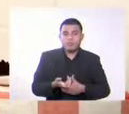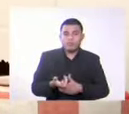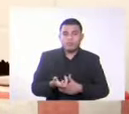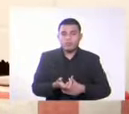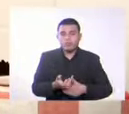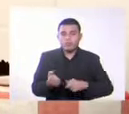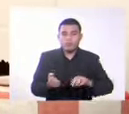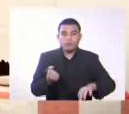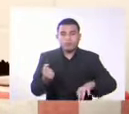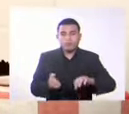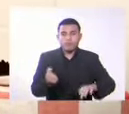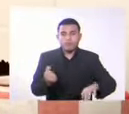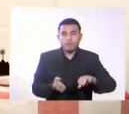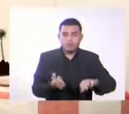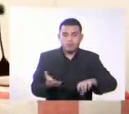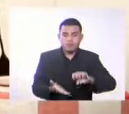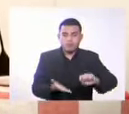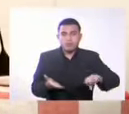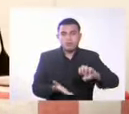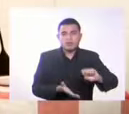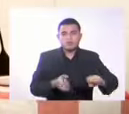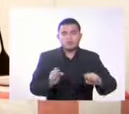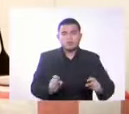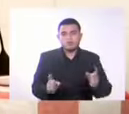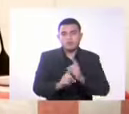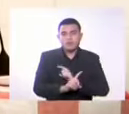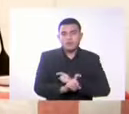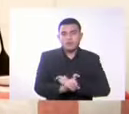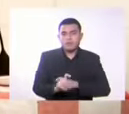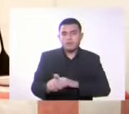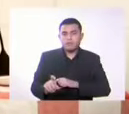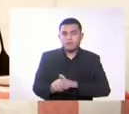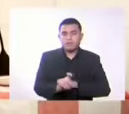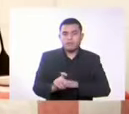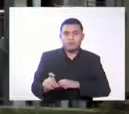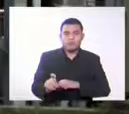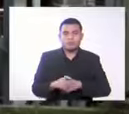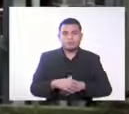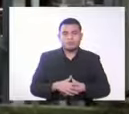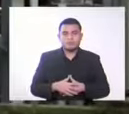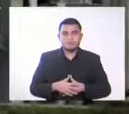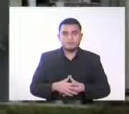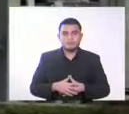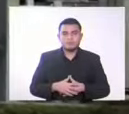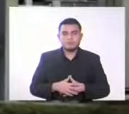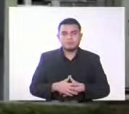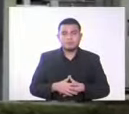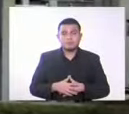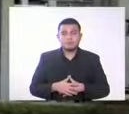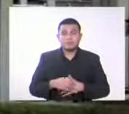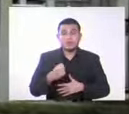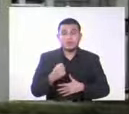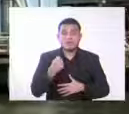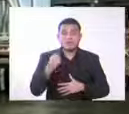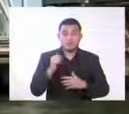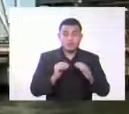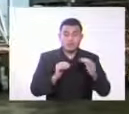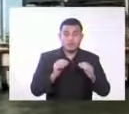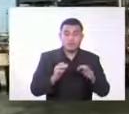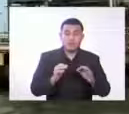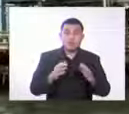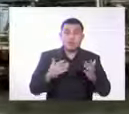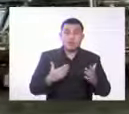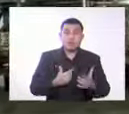transformados en fertilizantes. Es muy importante para nuestro